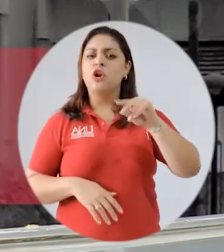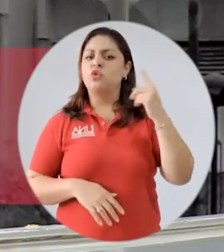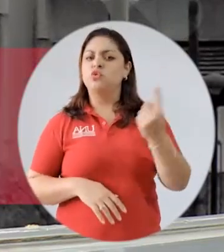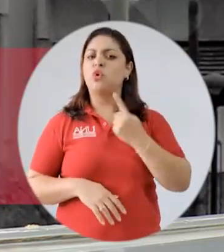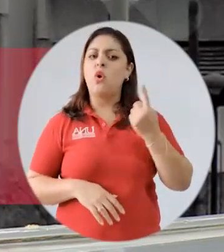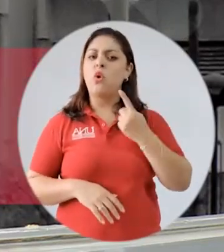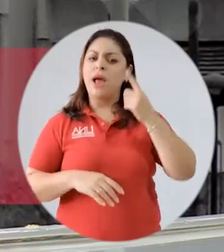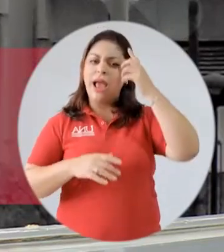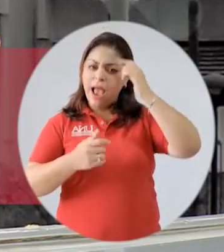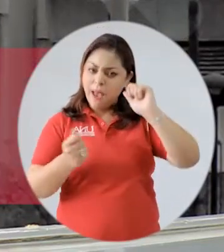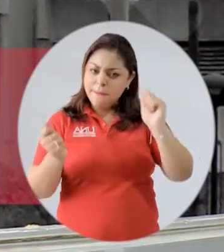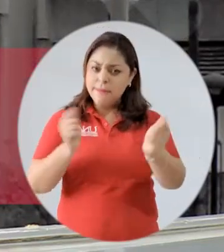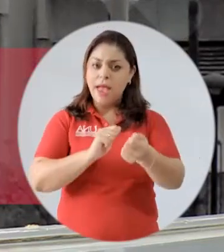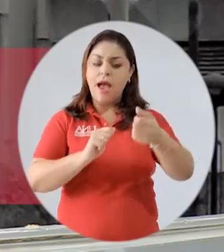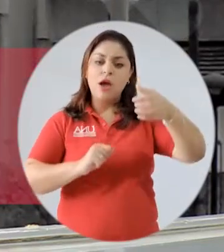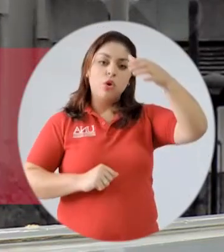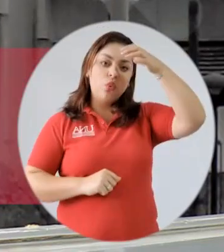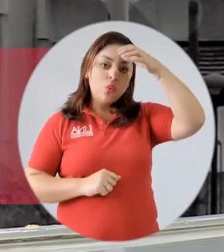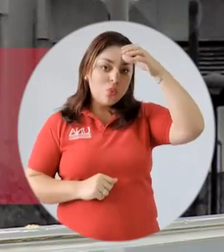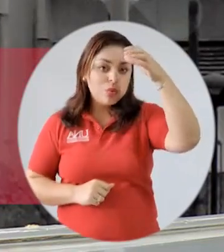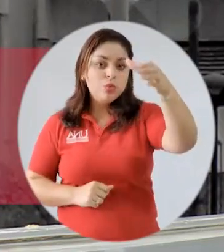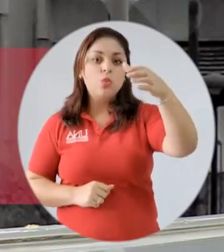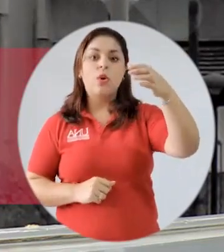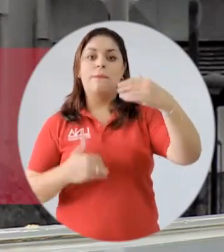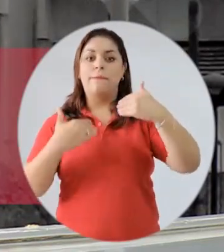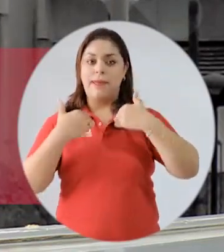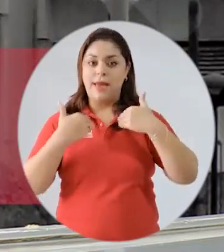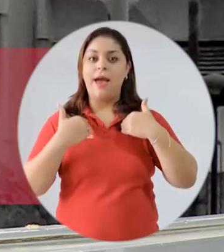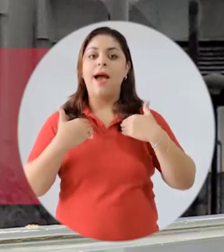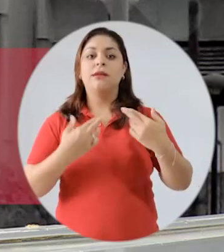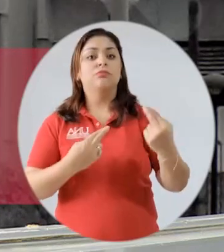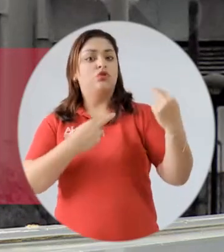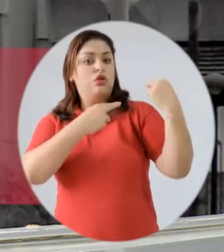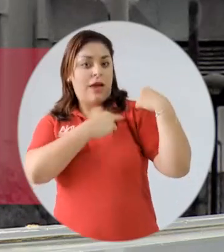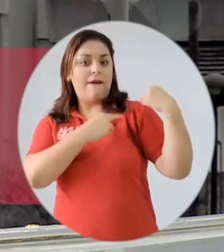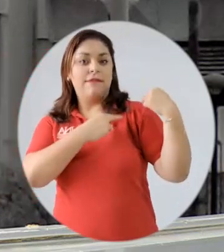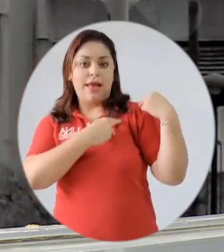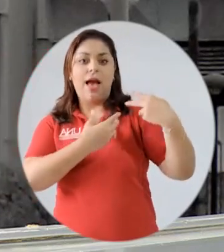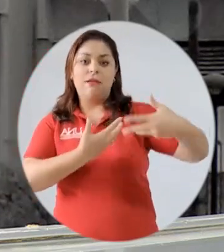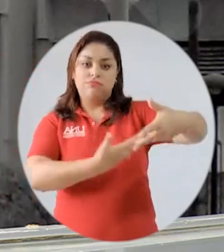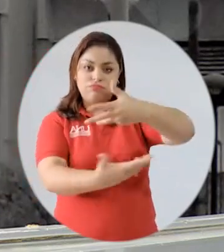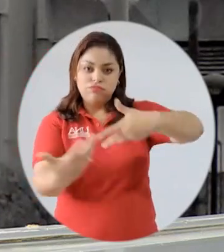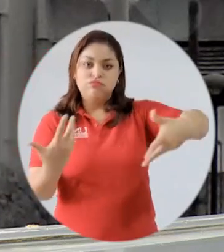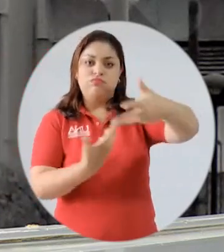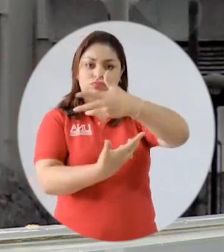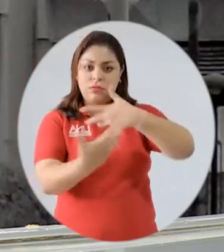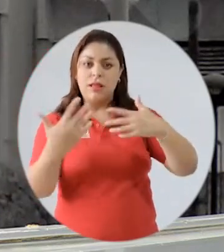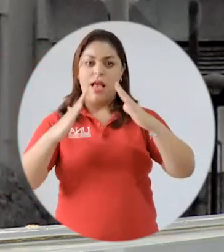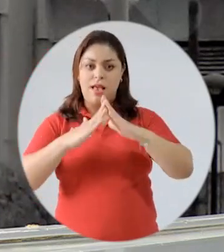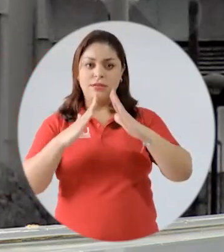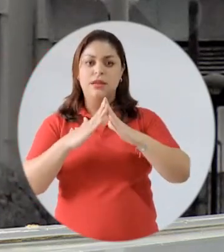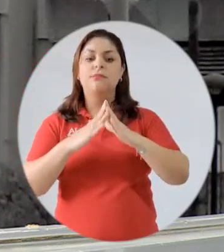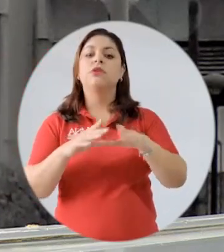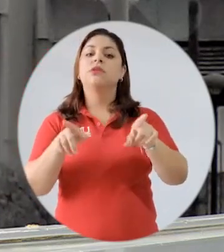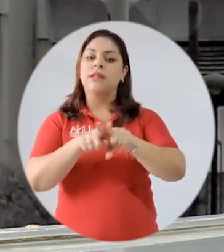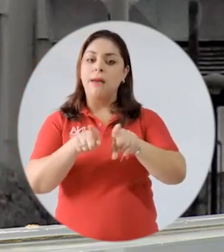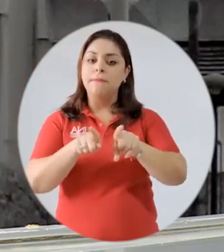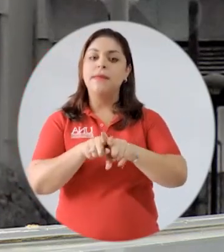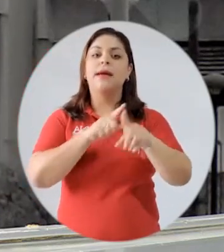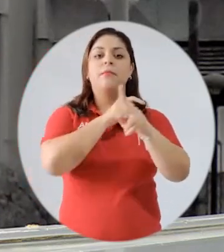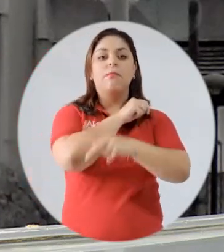para Costa Rica, en el caso de las mujeres, que tenemos 2 políticas públicas claras, hay una ruta de género, y la ruta de género son aceleradores de